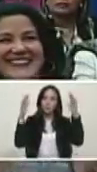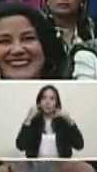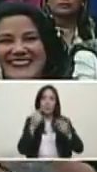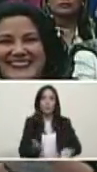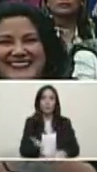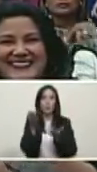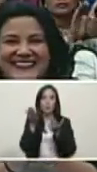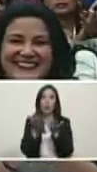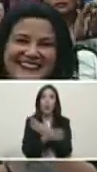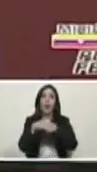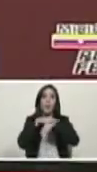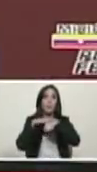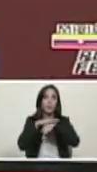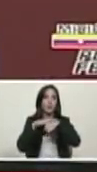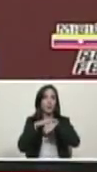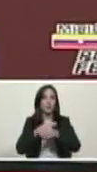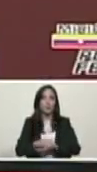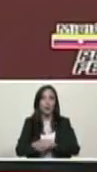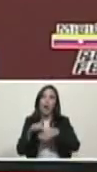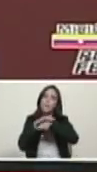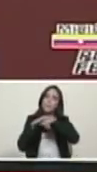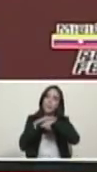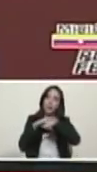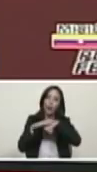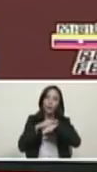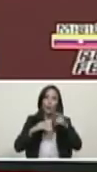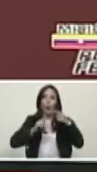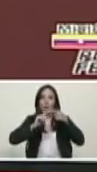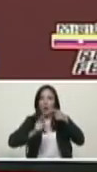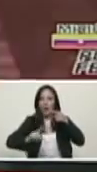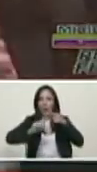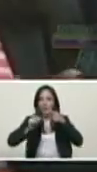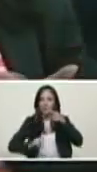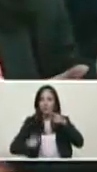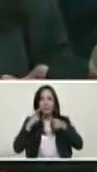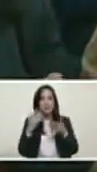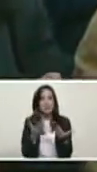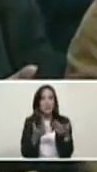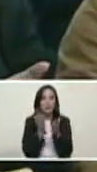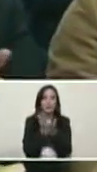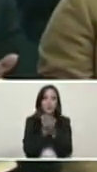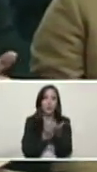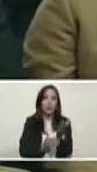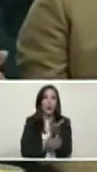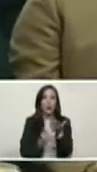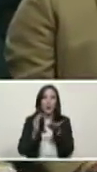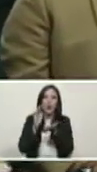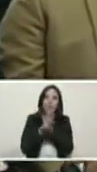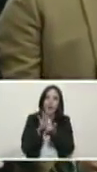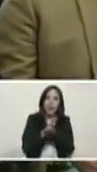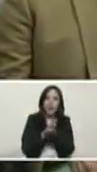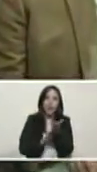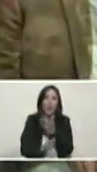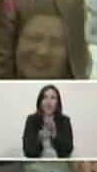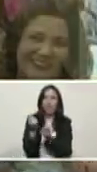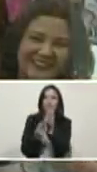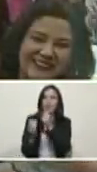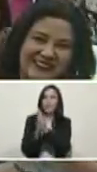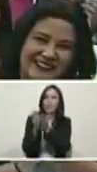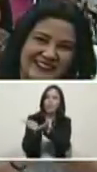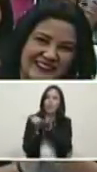gran compañero un verdadero héroe en la batalla por la estabilidad no pide recursos